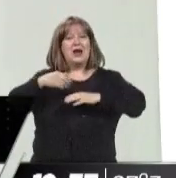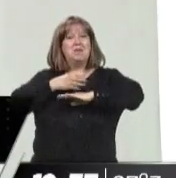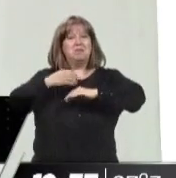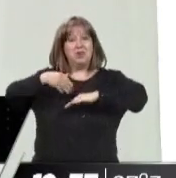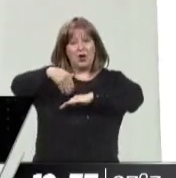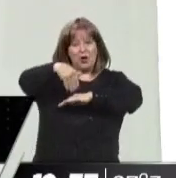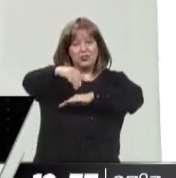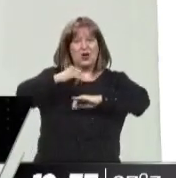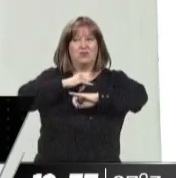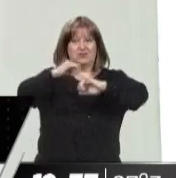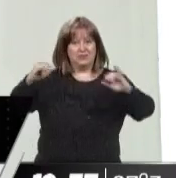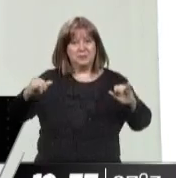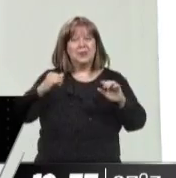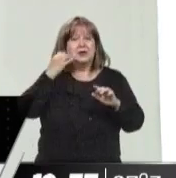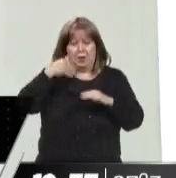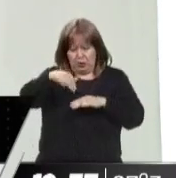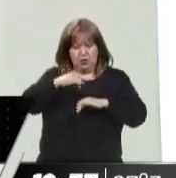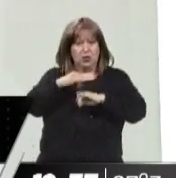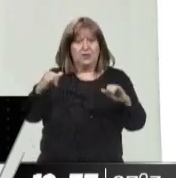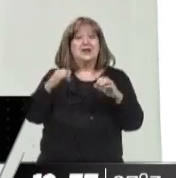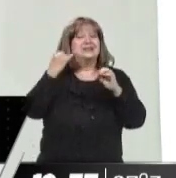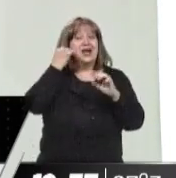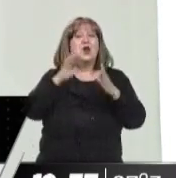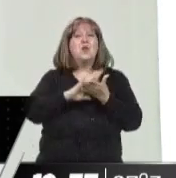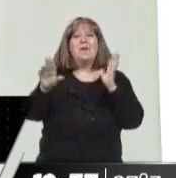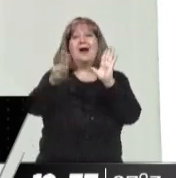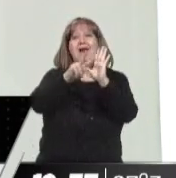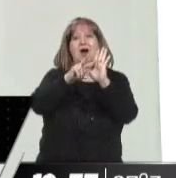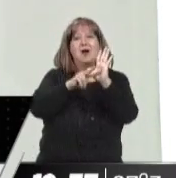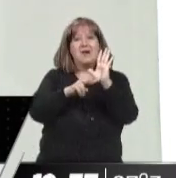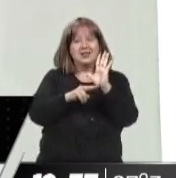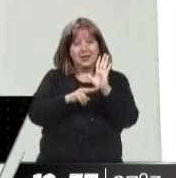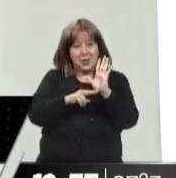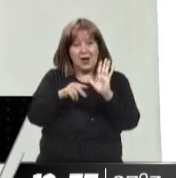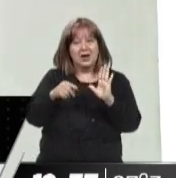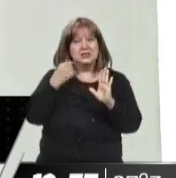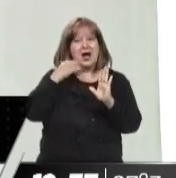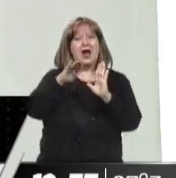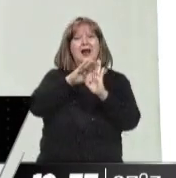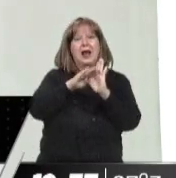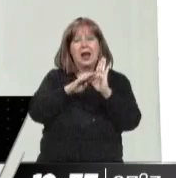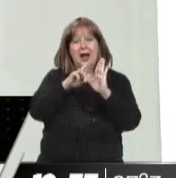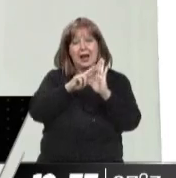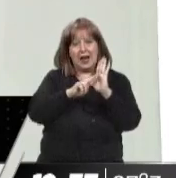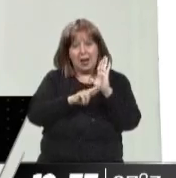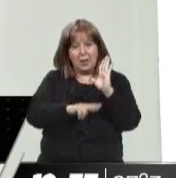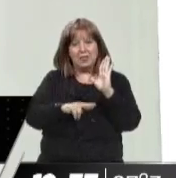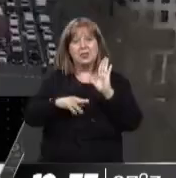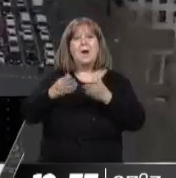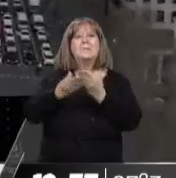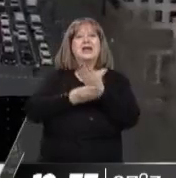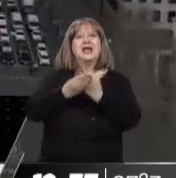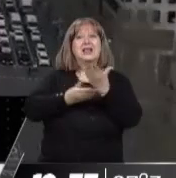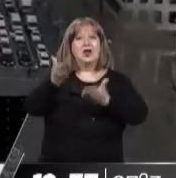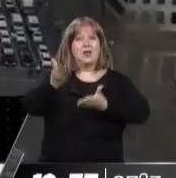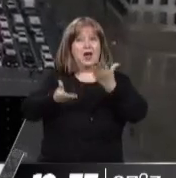Boletín Oficial, con lo cual ya entra en vigor y va a ser desarrollada por un reglamento que el Ministerio de Justicia está preparando